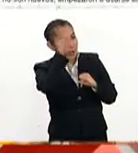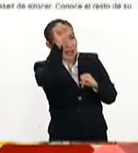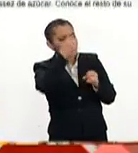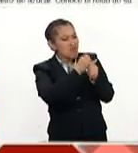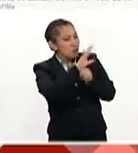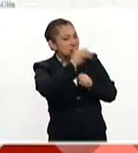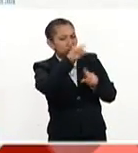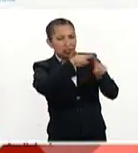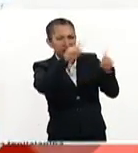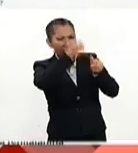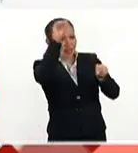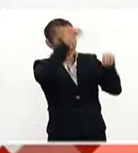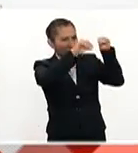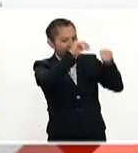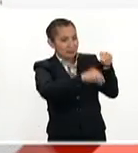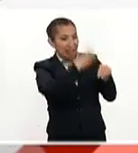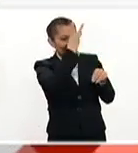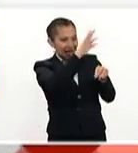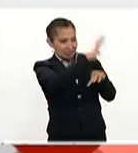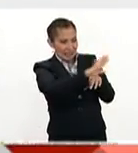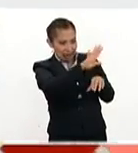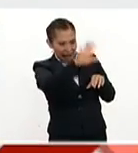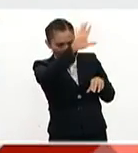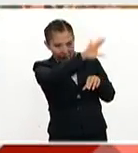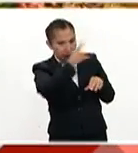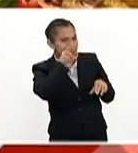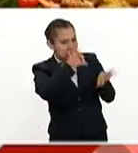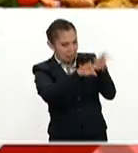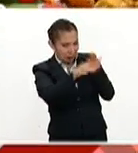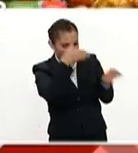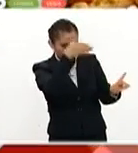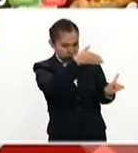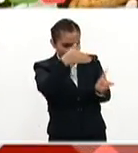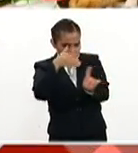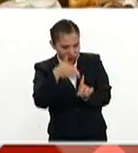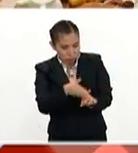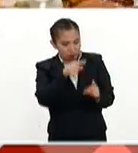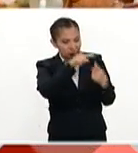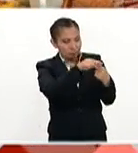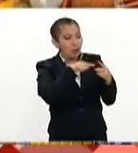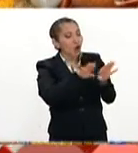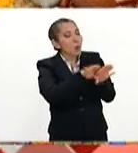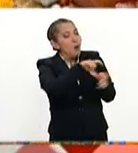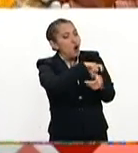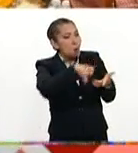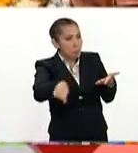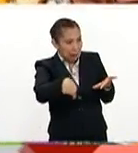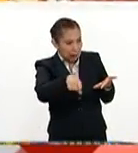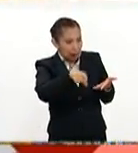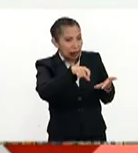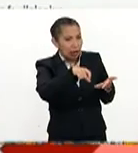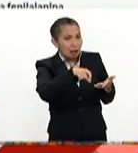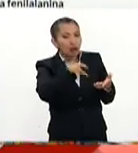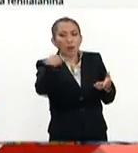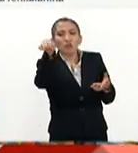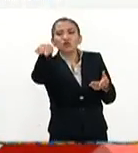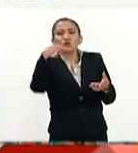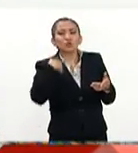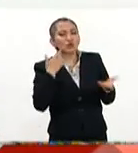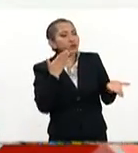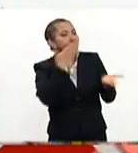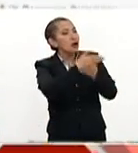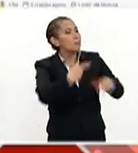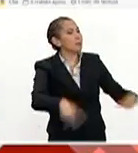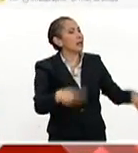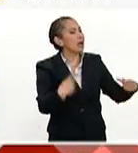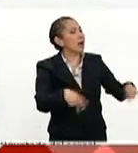de información y tenemos dividido entre sectores, que son los que estamos trabajando ahora, que es cómo comprar. Entonces, cómo el consumidor puede llegar al